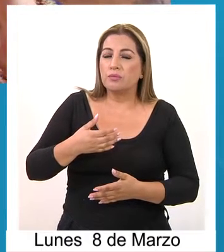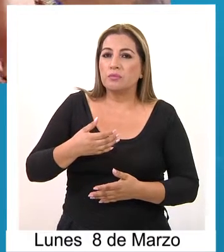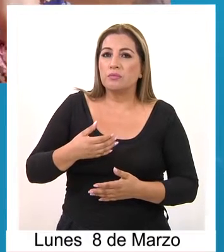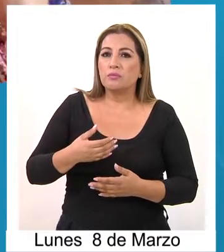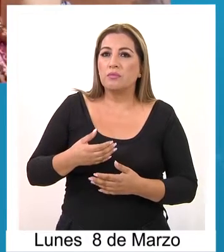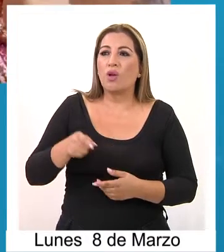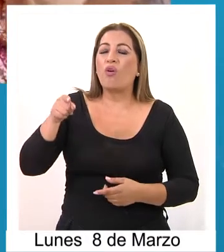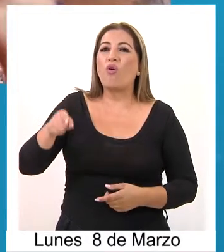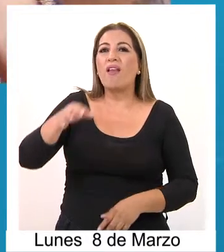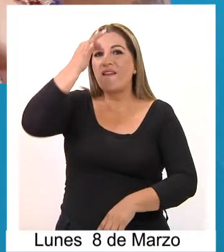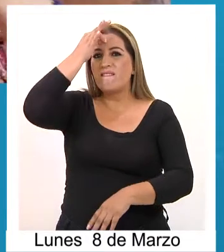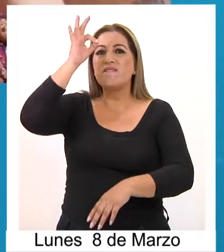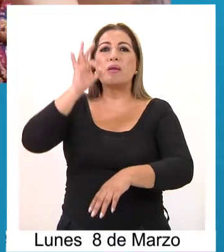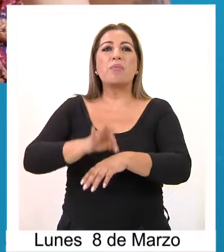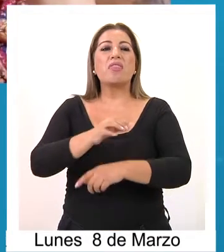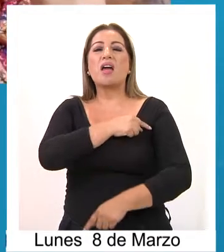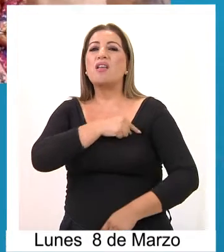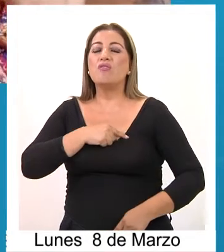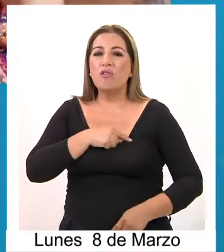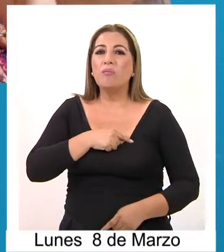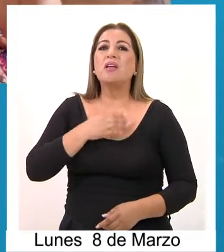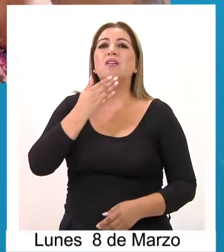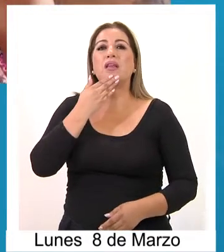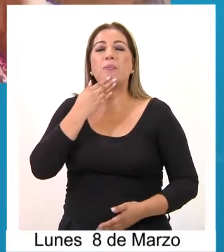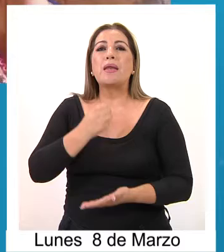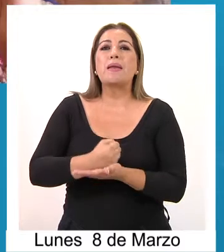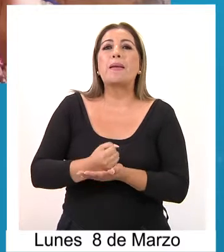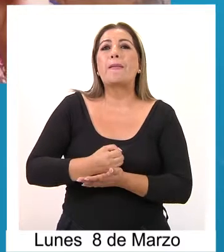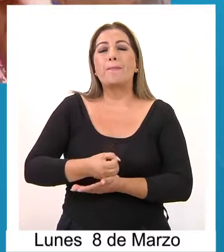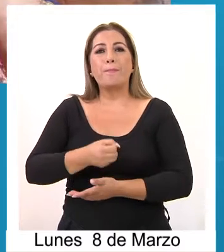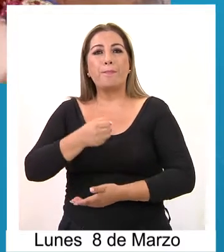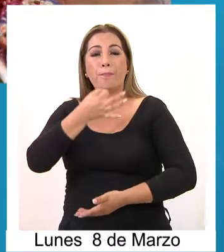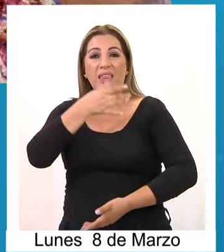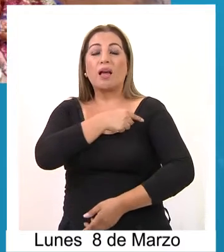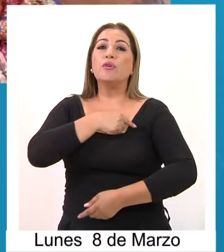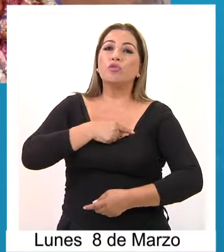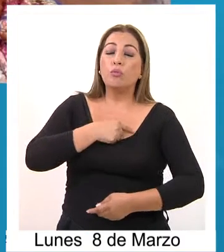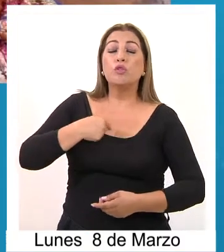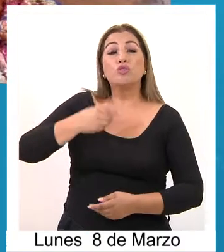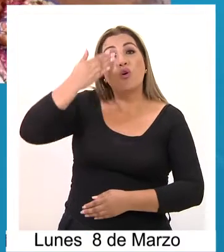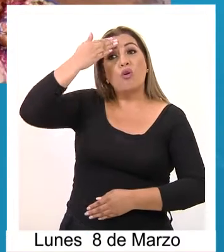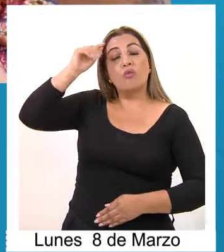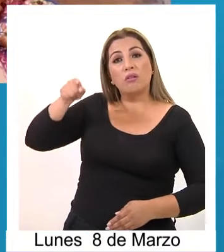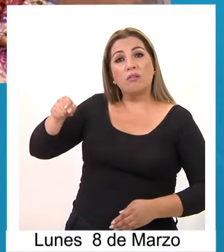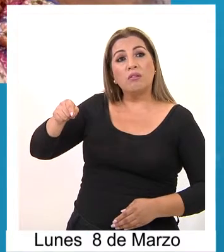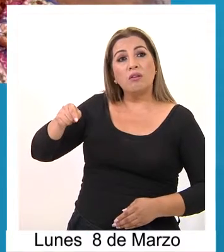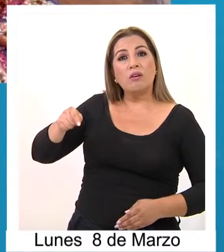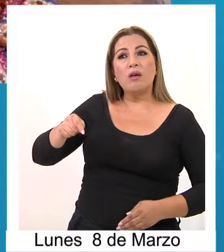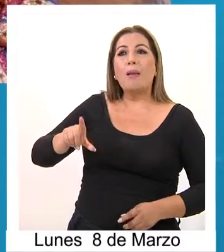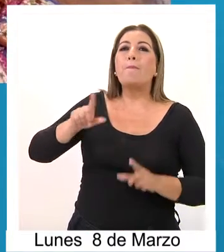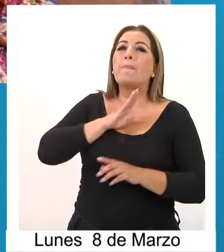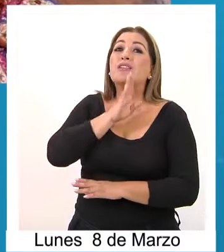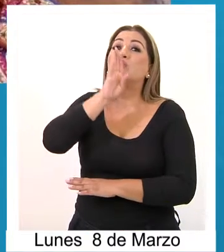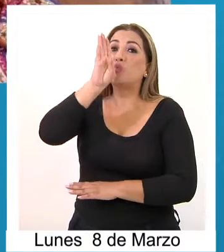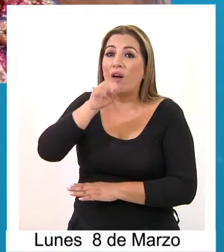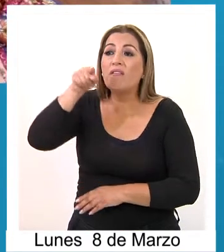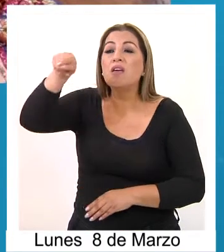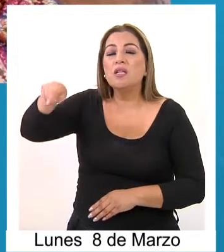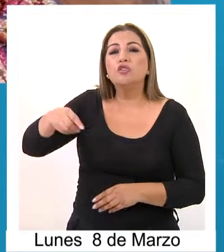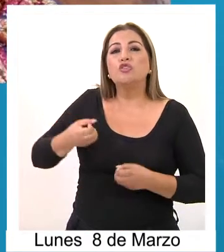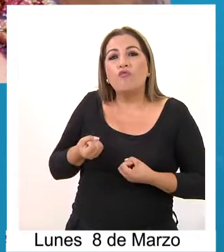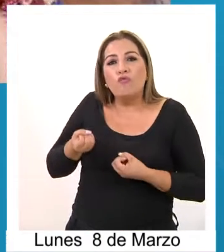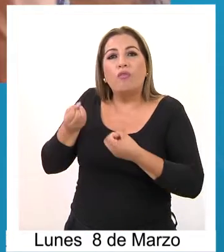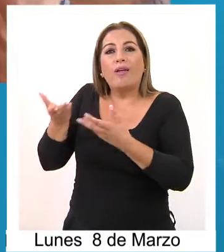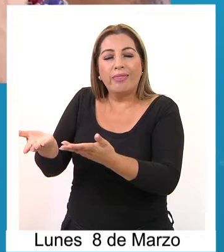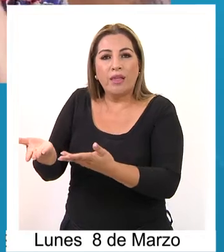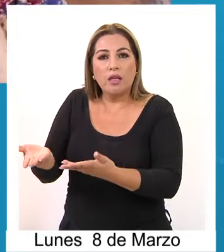a la fisiopatología y a la farmacología de ese medicamento en particular, el que yo creo que menos la va a dañar a ella y a su hijo.